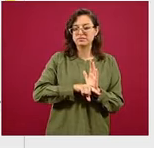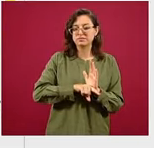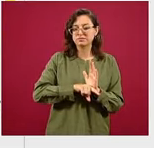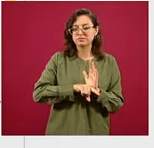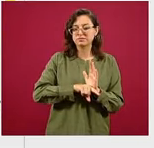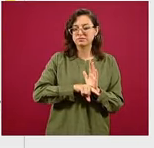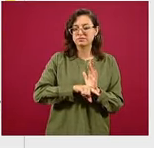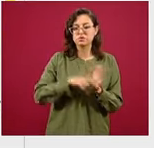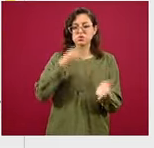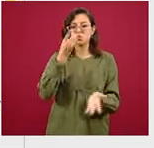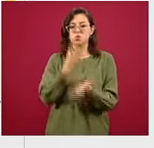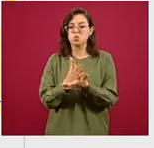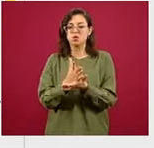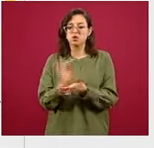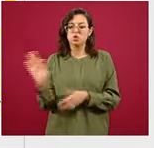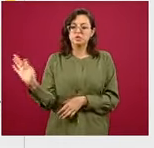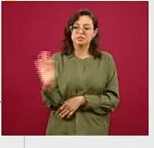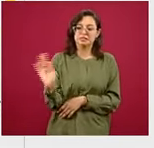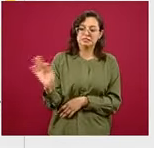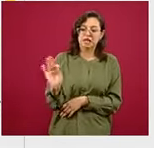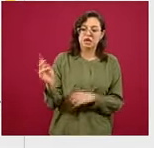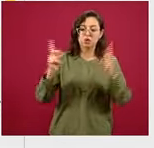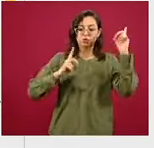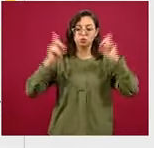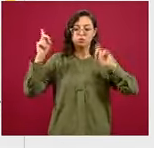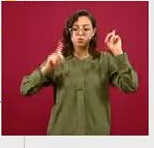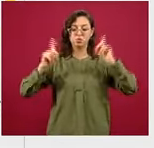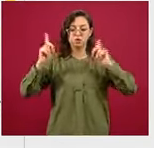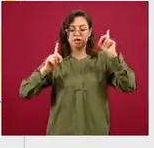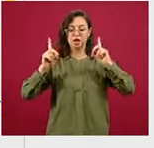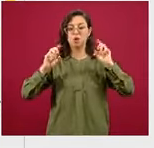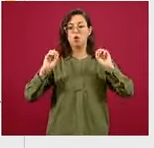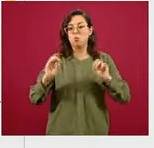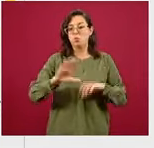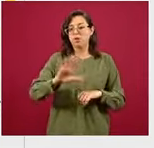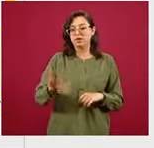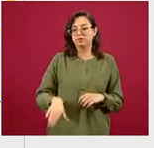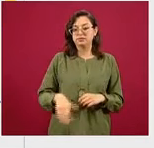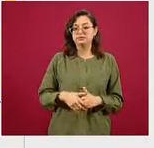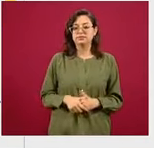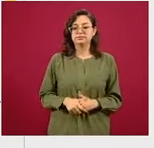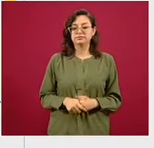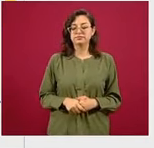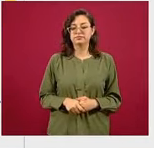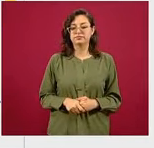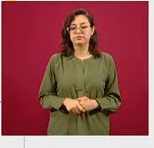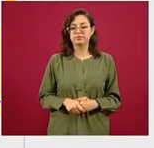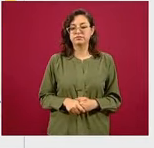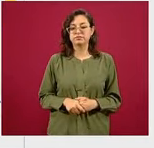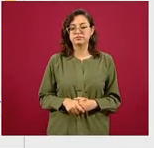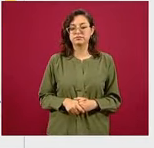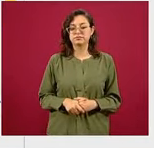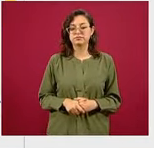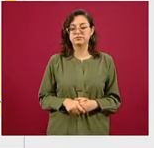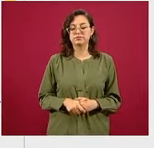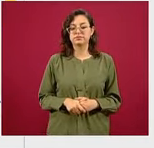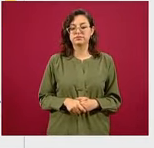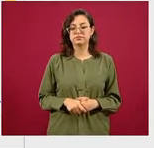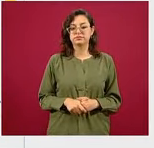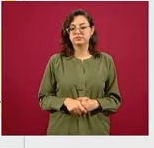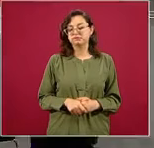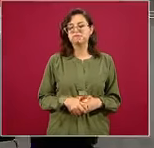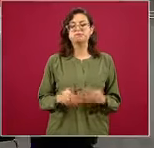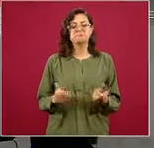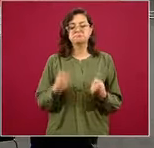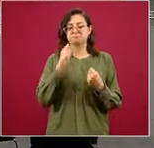clic, y solo quedan los sospechosos y las muertes registradas. Para que seleccionen, y lo